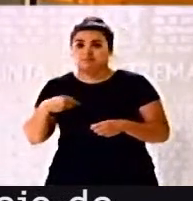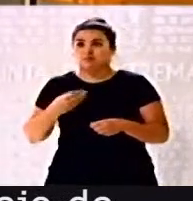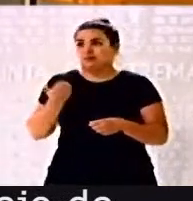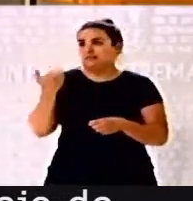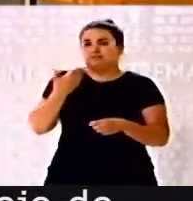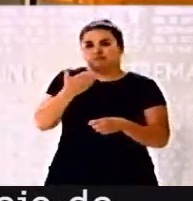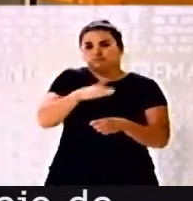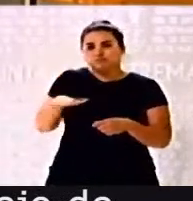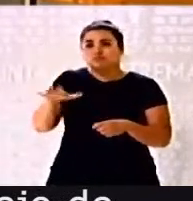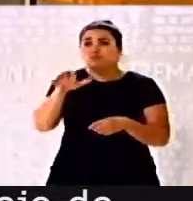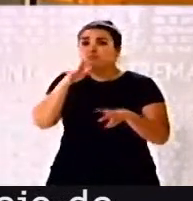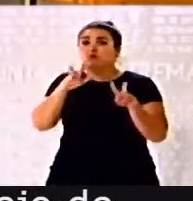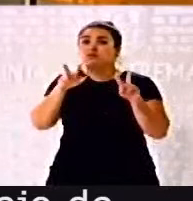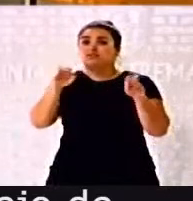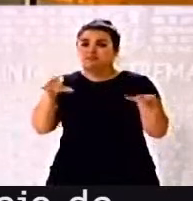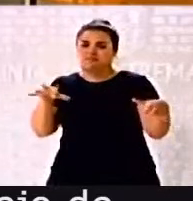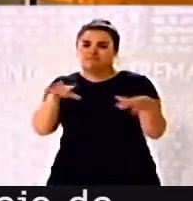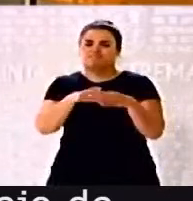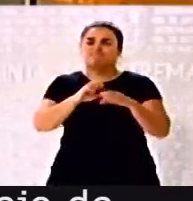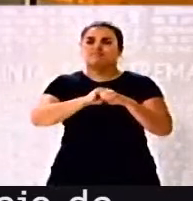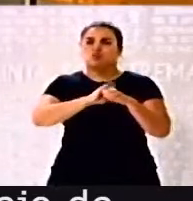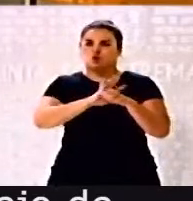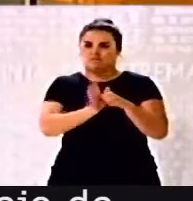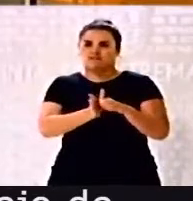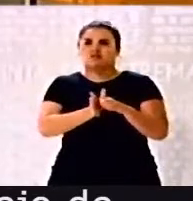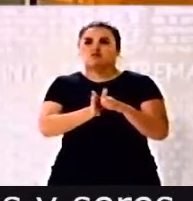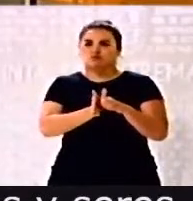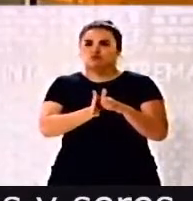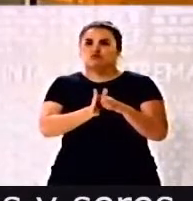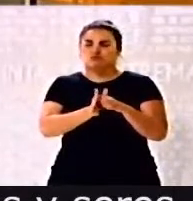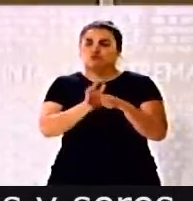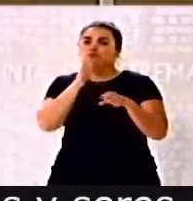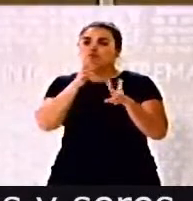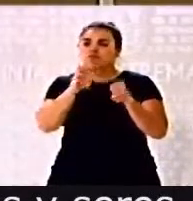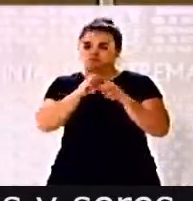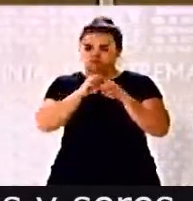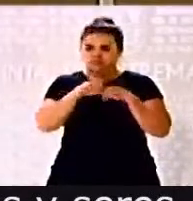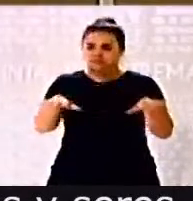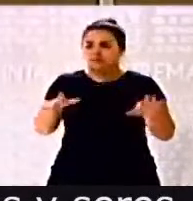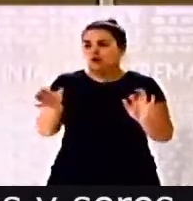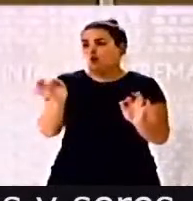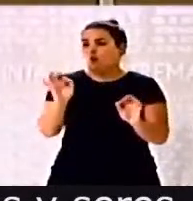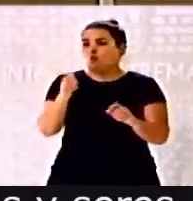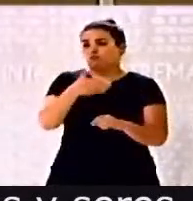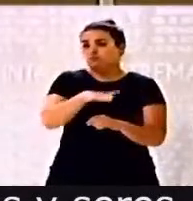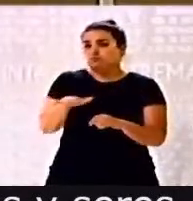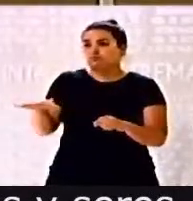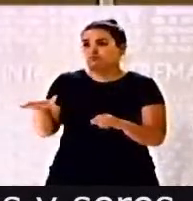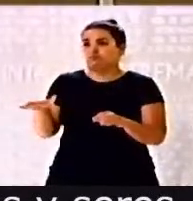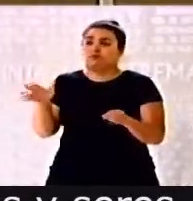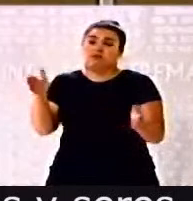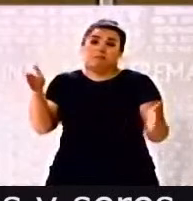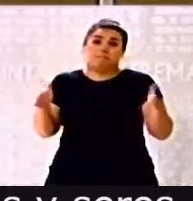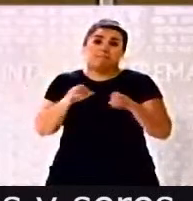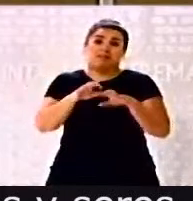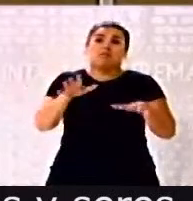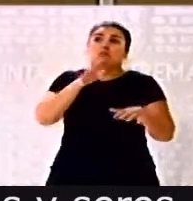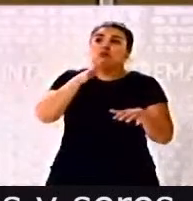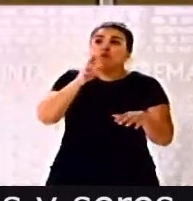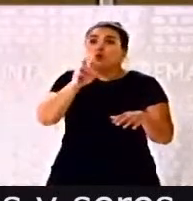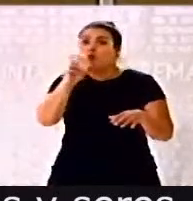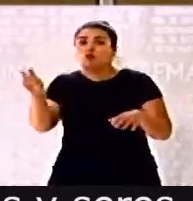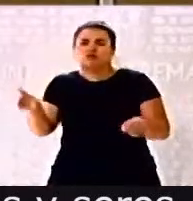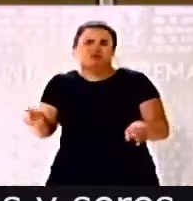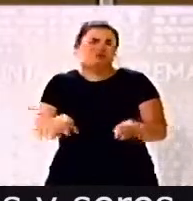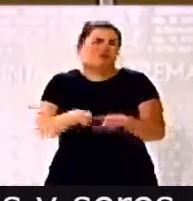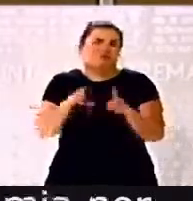como consecuencia de esta pandemia o que nos han dejado a lo largo de esta pandemia por cualquier otra causa, porque ha